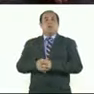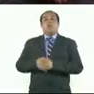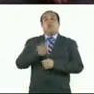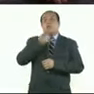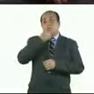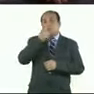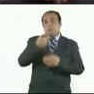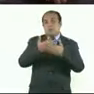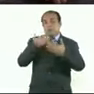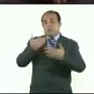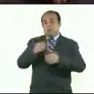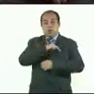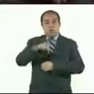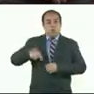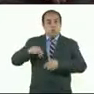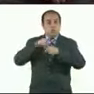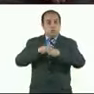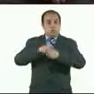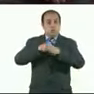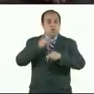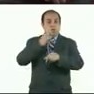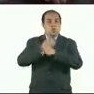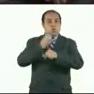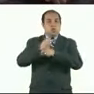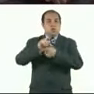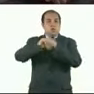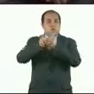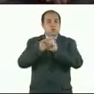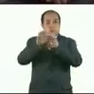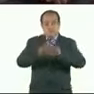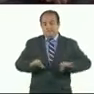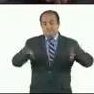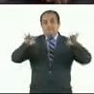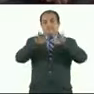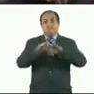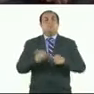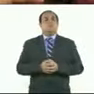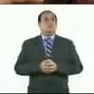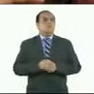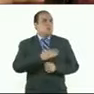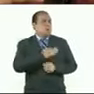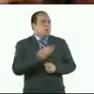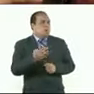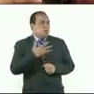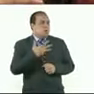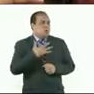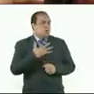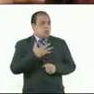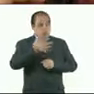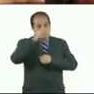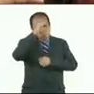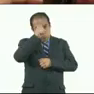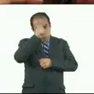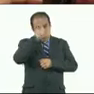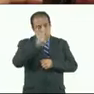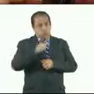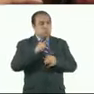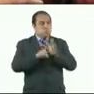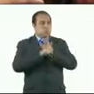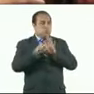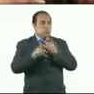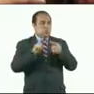nosotros la continuidad de la Cuarta Transformación es lo fundamental. ¿Sería bueno establecer un pacto, digámoslo así,